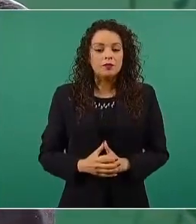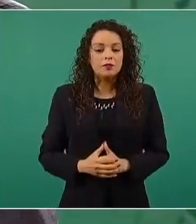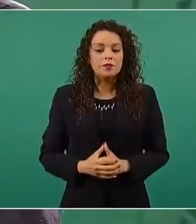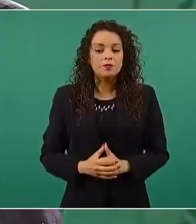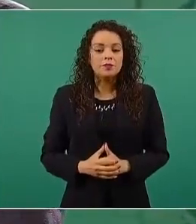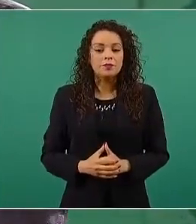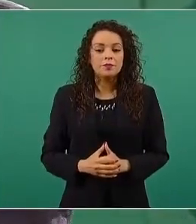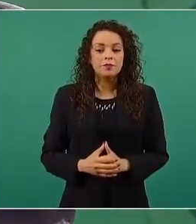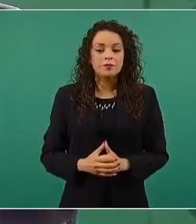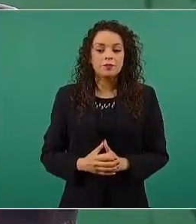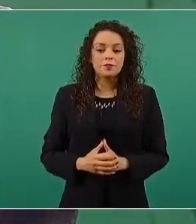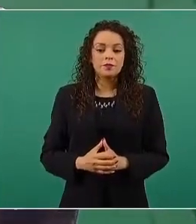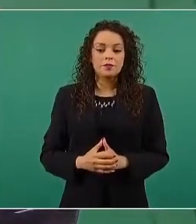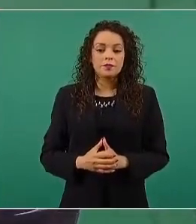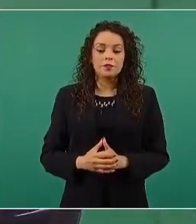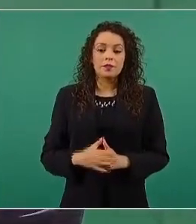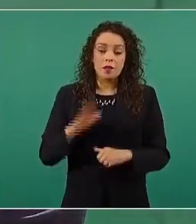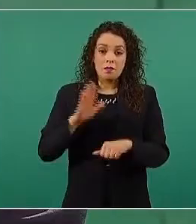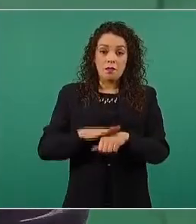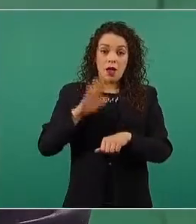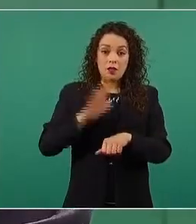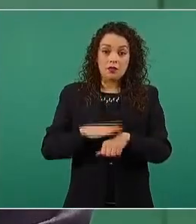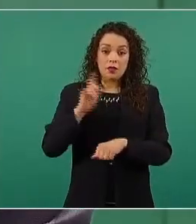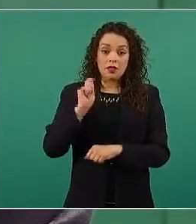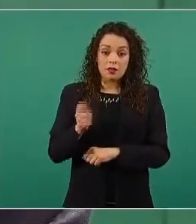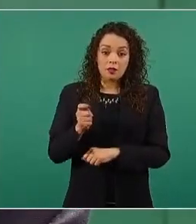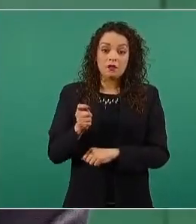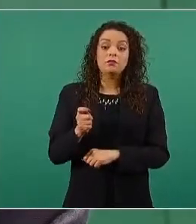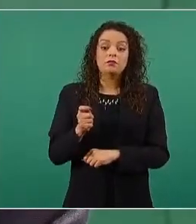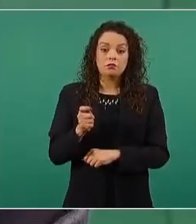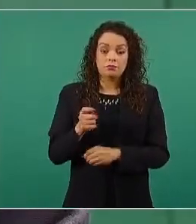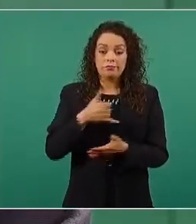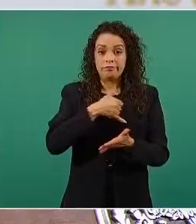está creciendo la exportación de productos del campo,